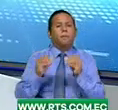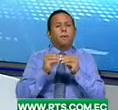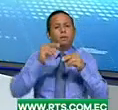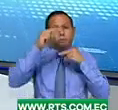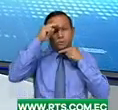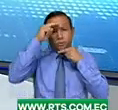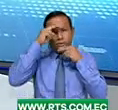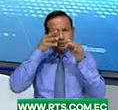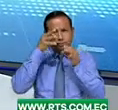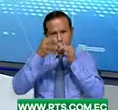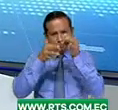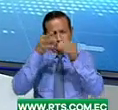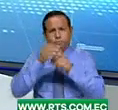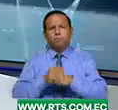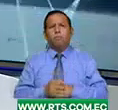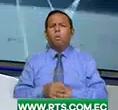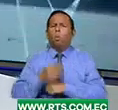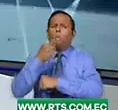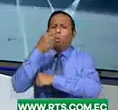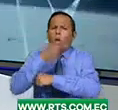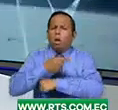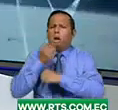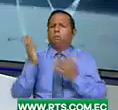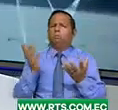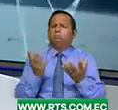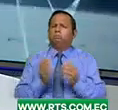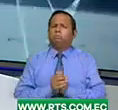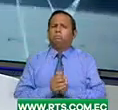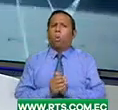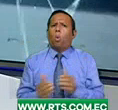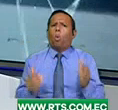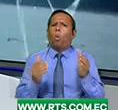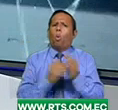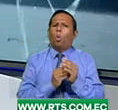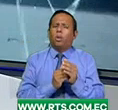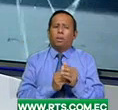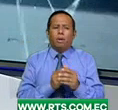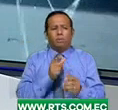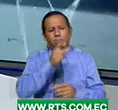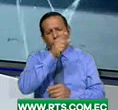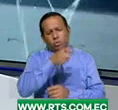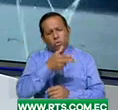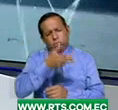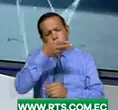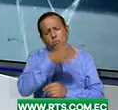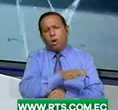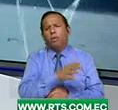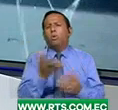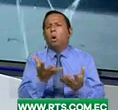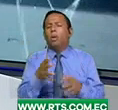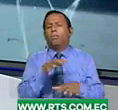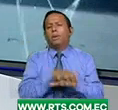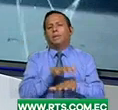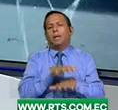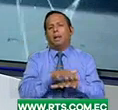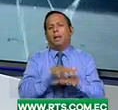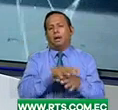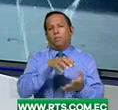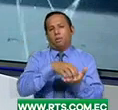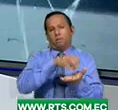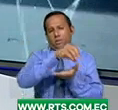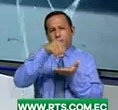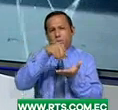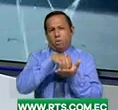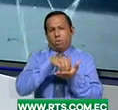En menos de 24 horas se registró un nuevo asesinato en Machala, provincia del Oro. Sujetos acabaron con la vida de